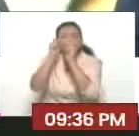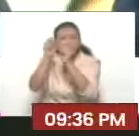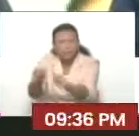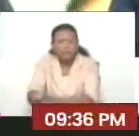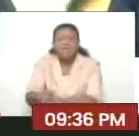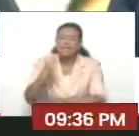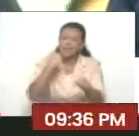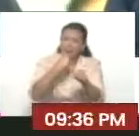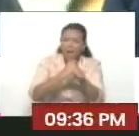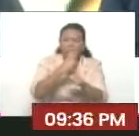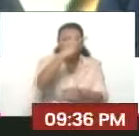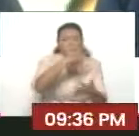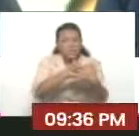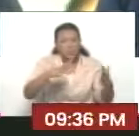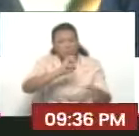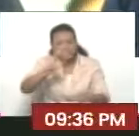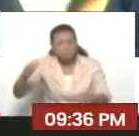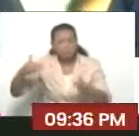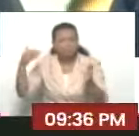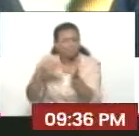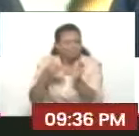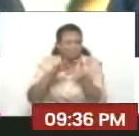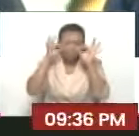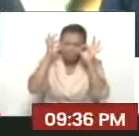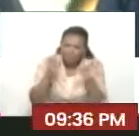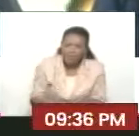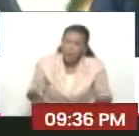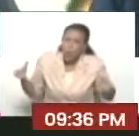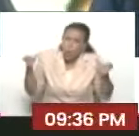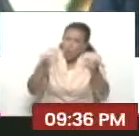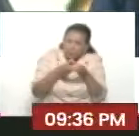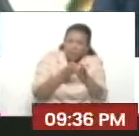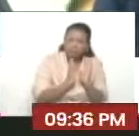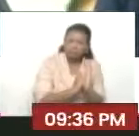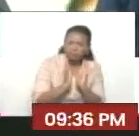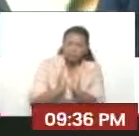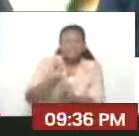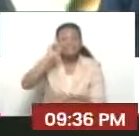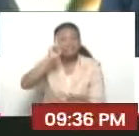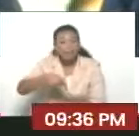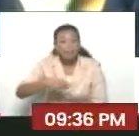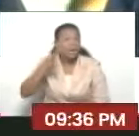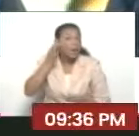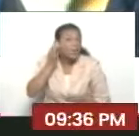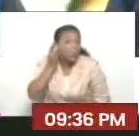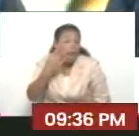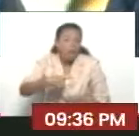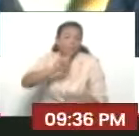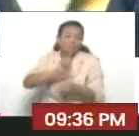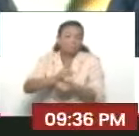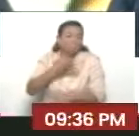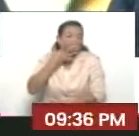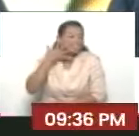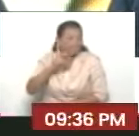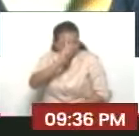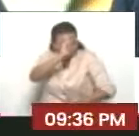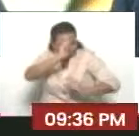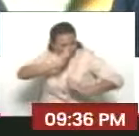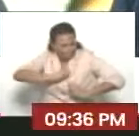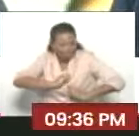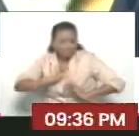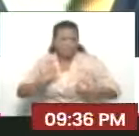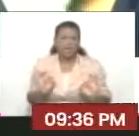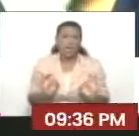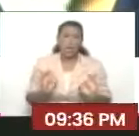hemos trabajado de la mano del pueblo organizado, sino que también las mujeres nos sentimos reivindicadas